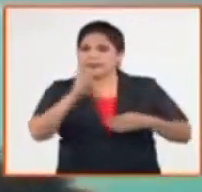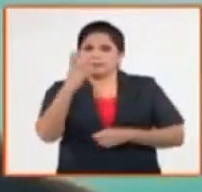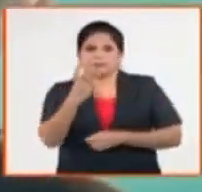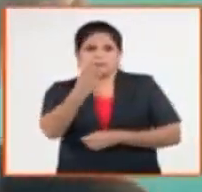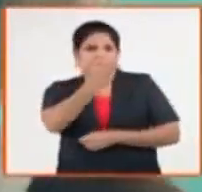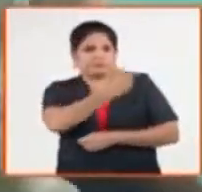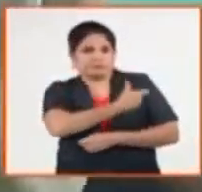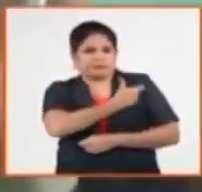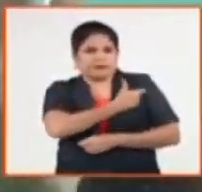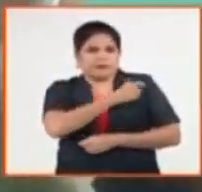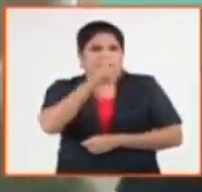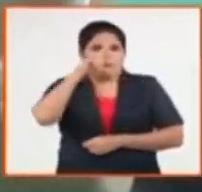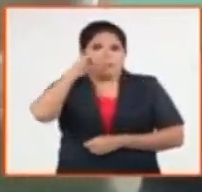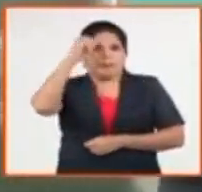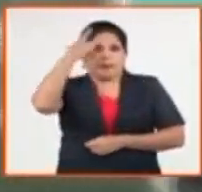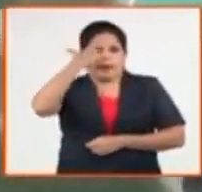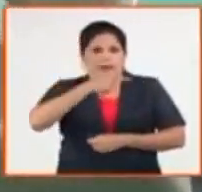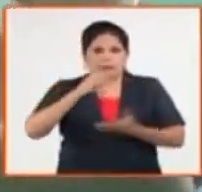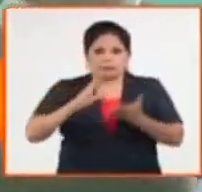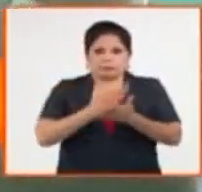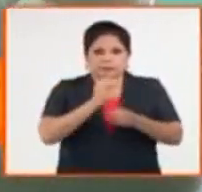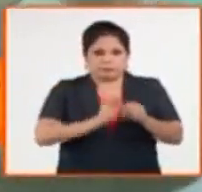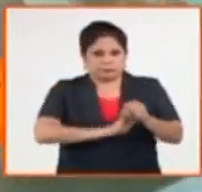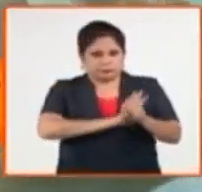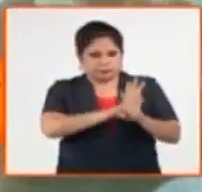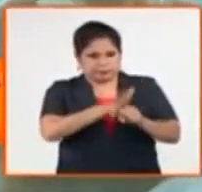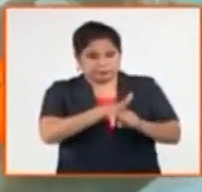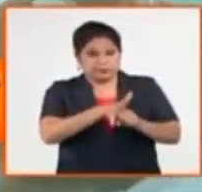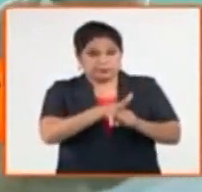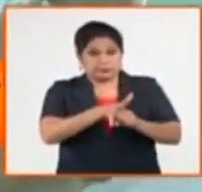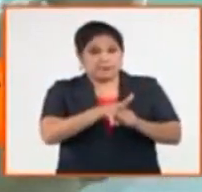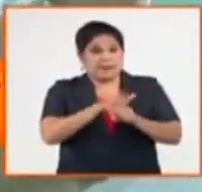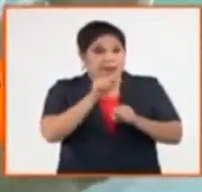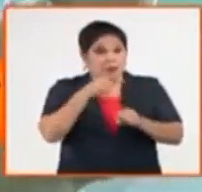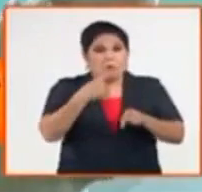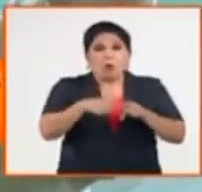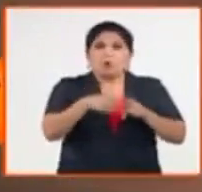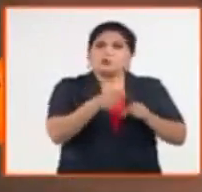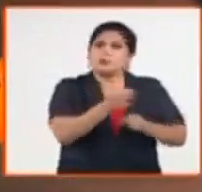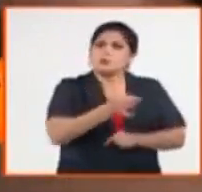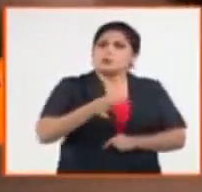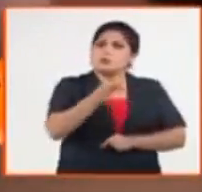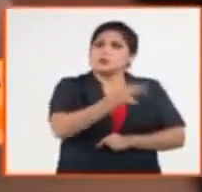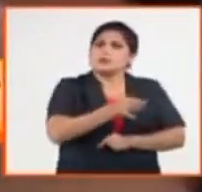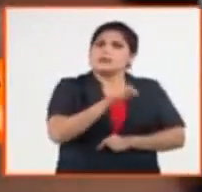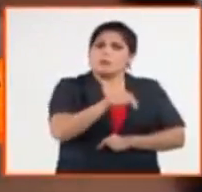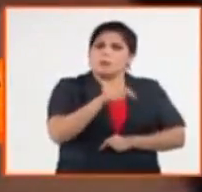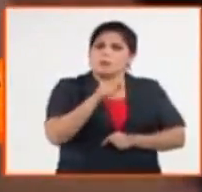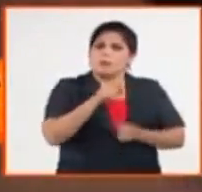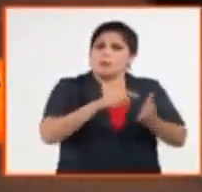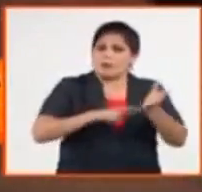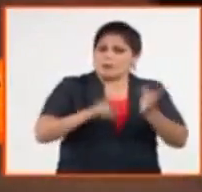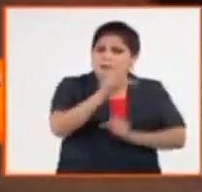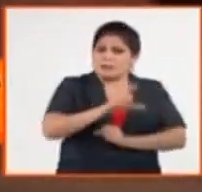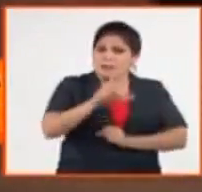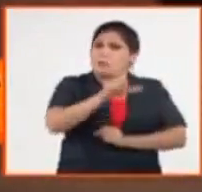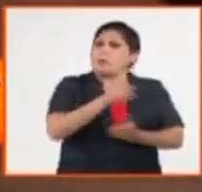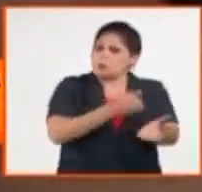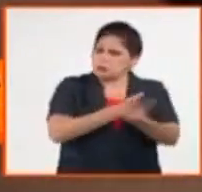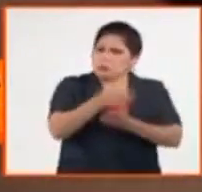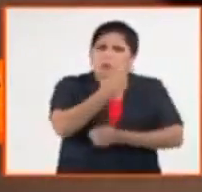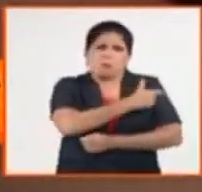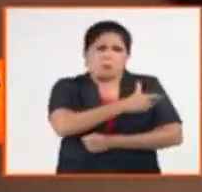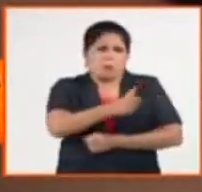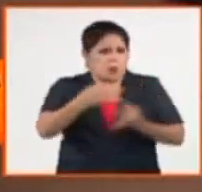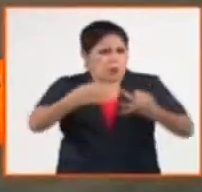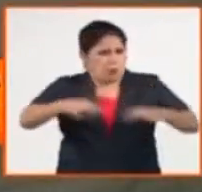la vacuna Abdala contra la COVID-19. En las restantes localidades del territorio agramontino prosigue la vacunación,